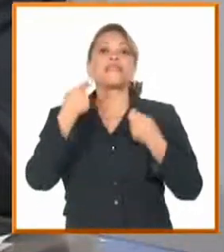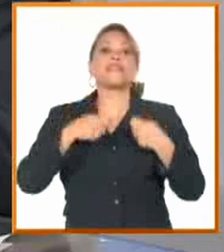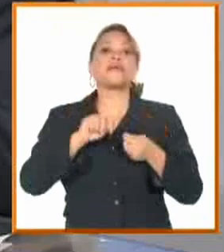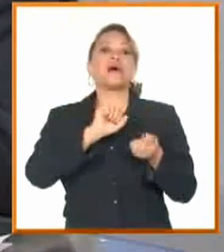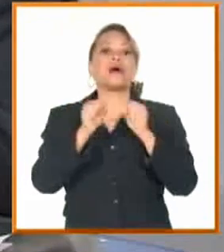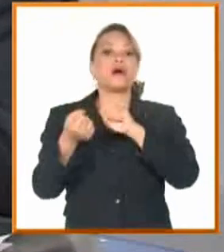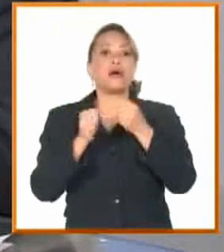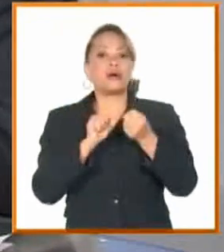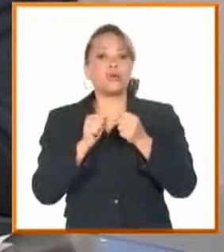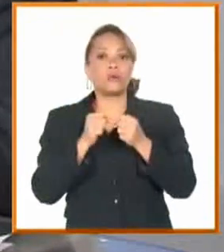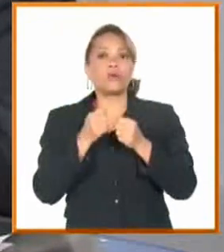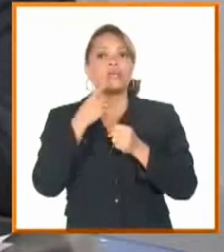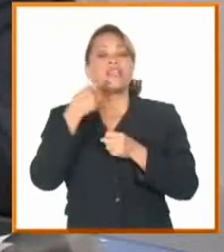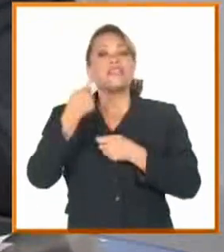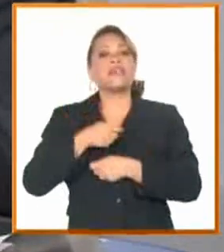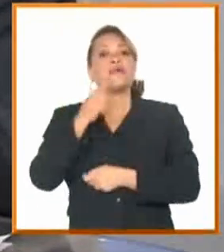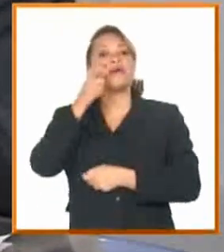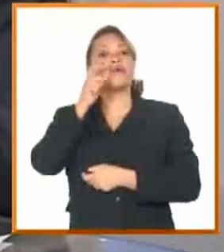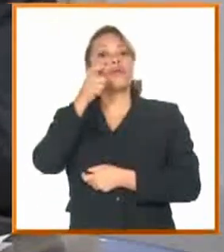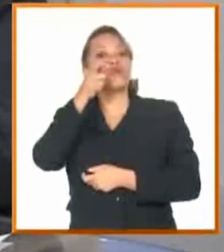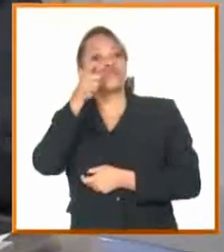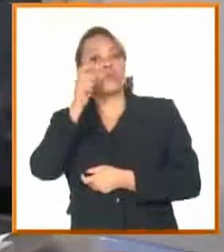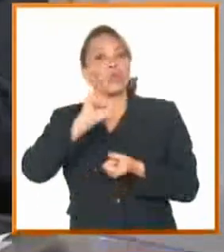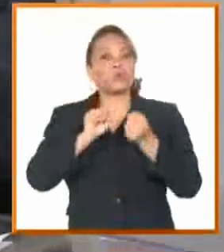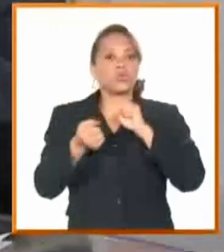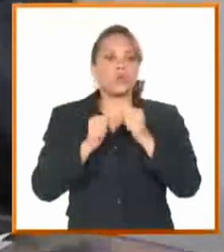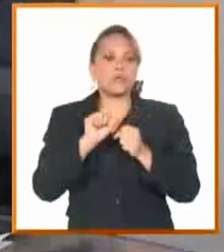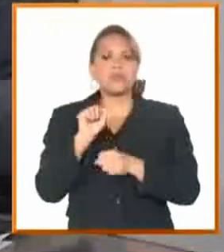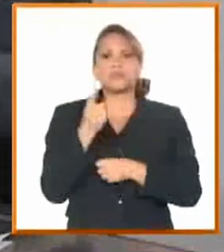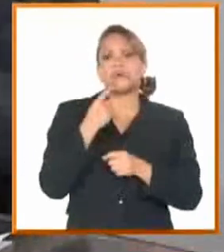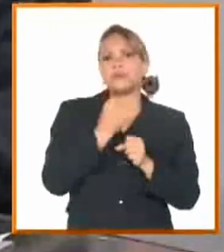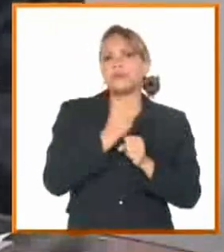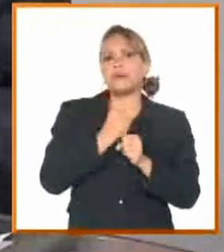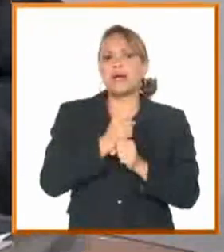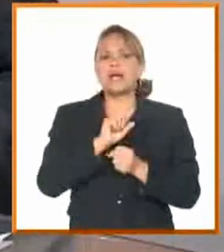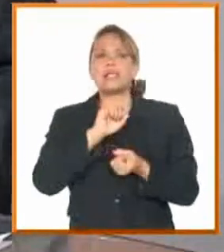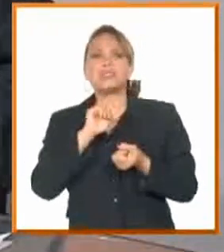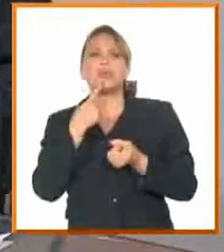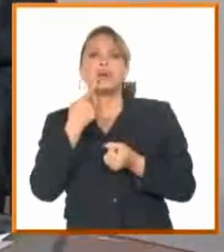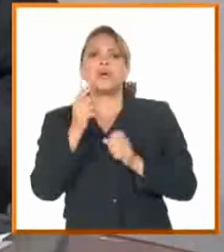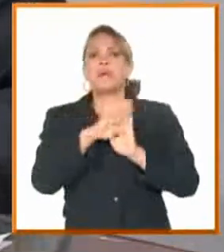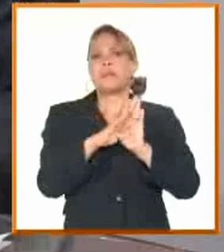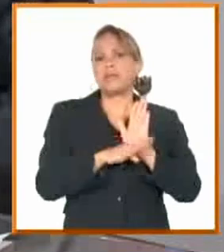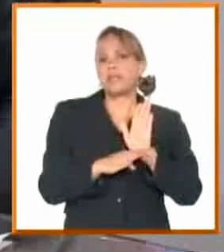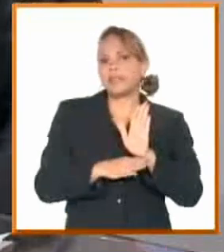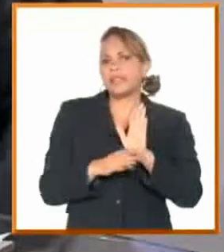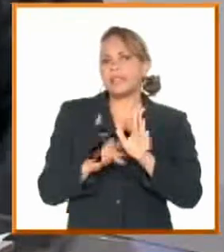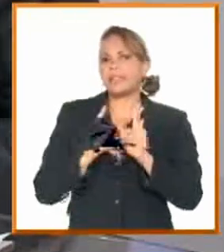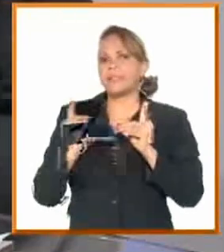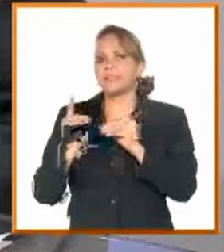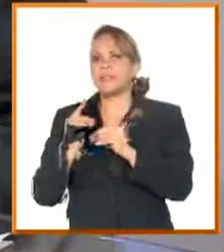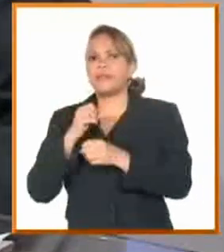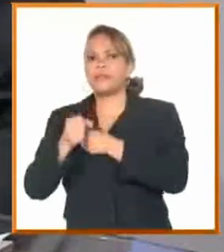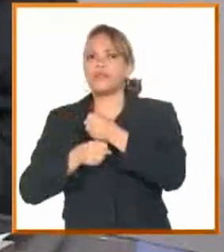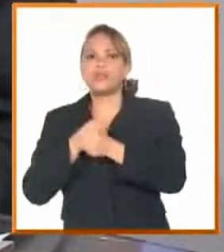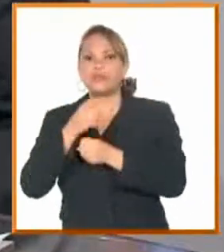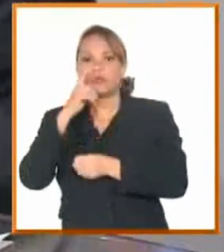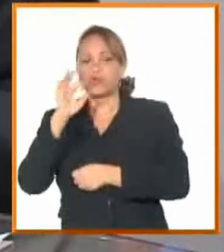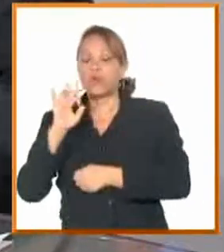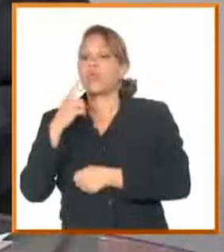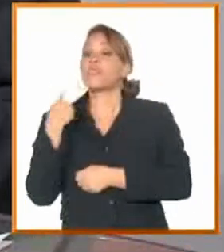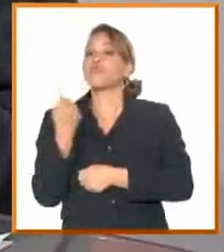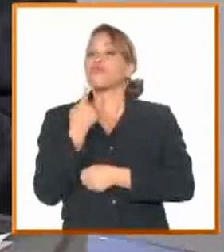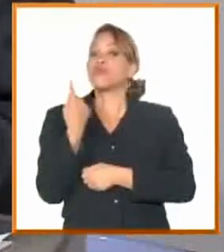medibles. O sea, esto no se trata solo de que estamos trabajando, estamos tomando medidas, estamos agrupando locales. Nosotros tenemos la obligación, la